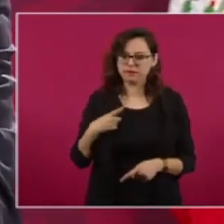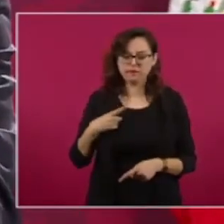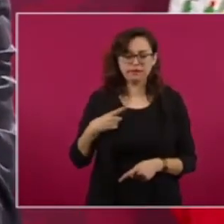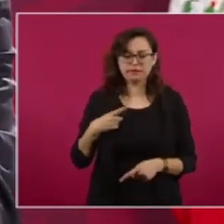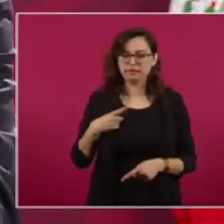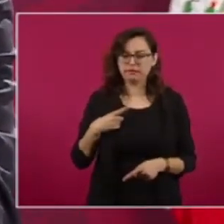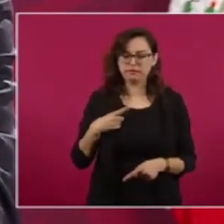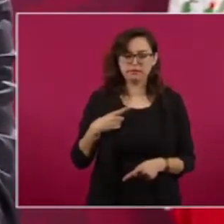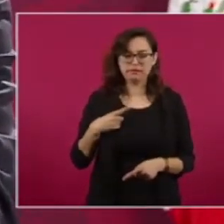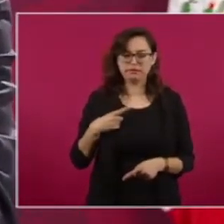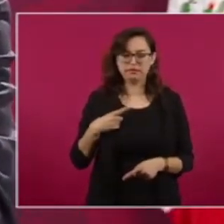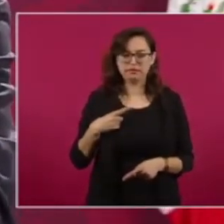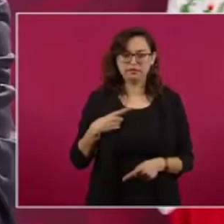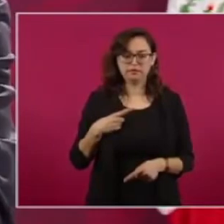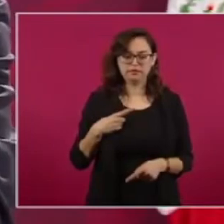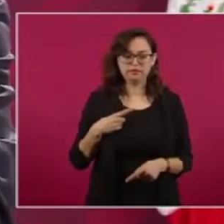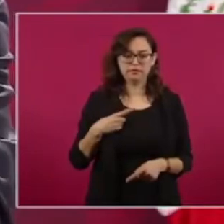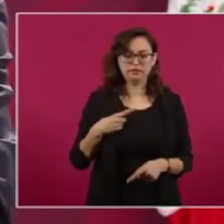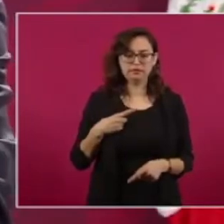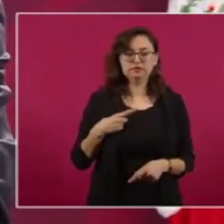que